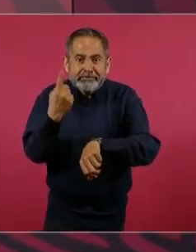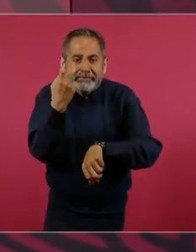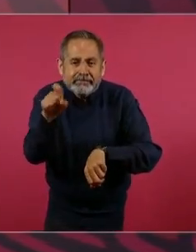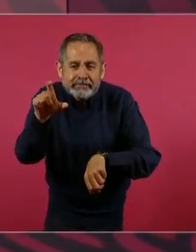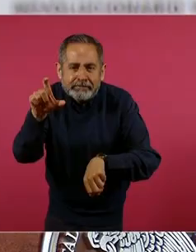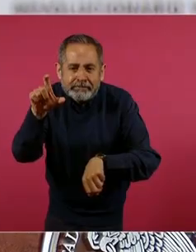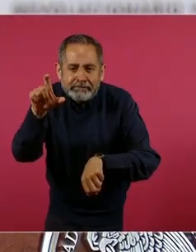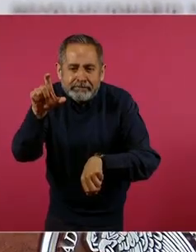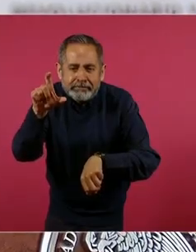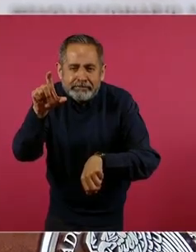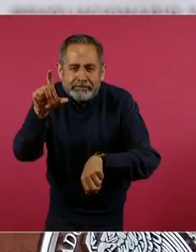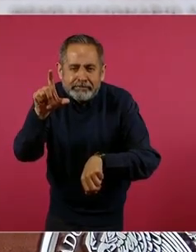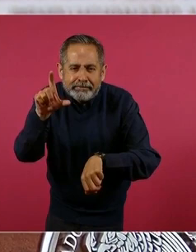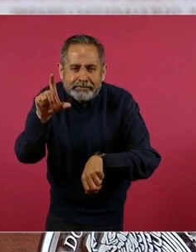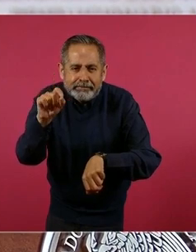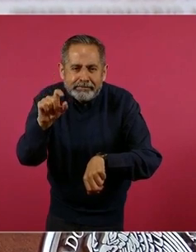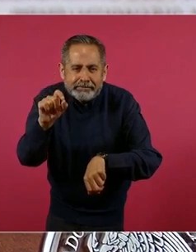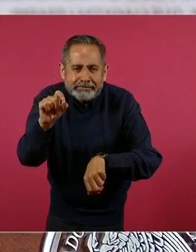120,